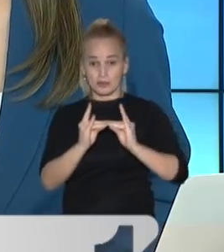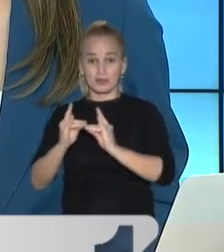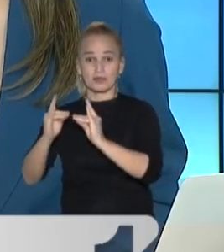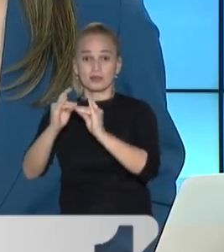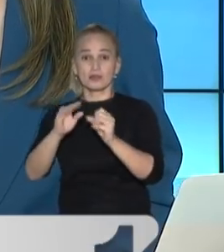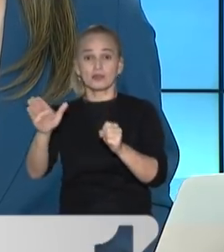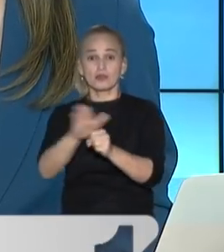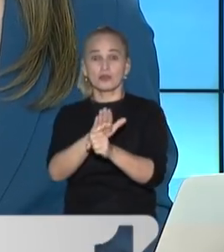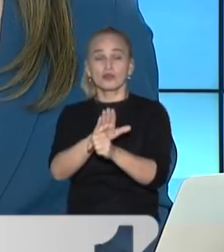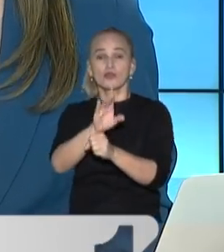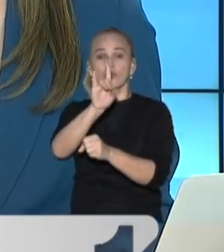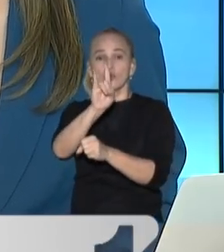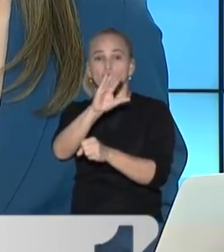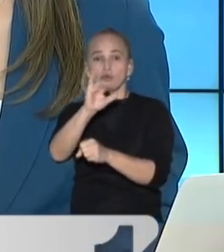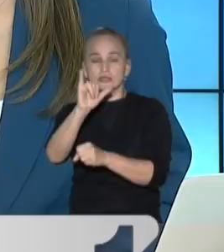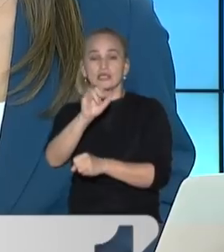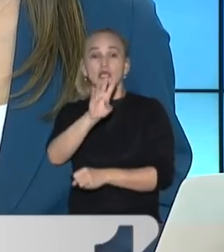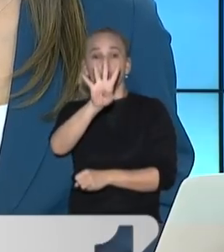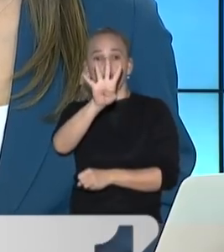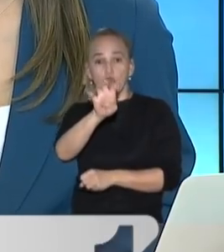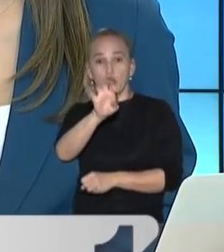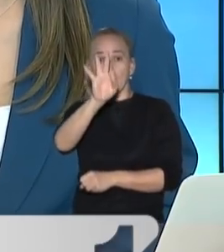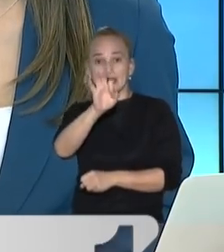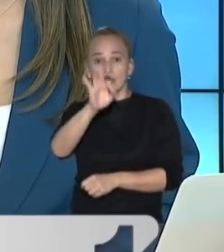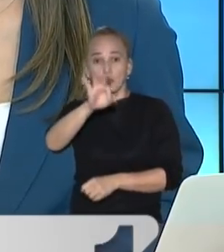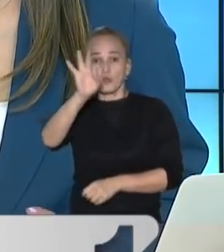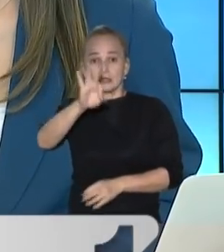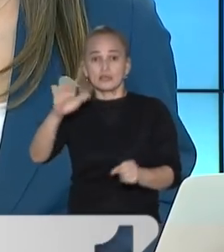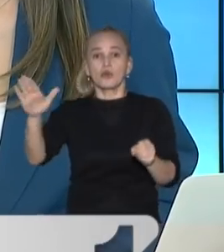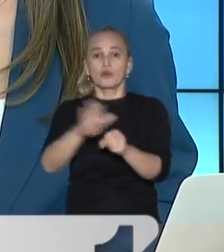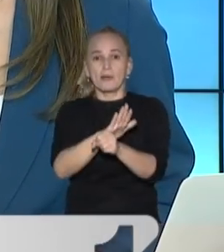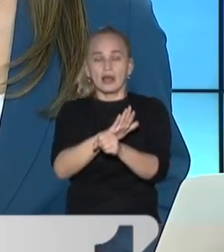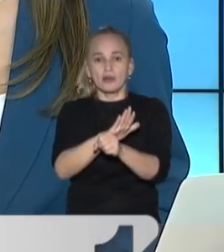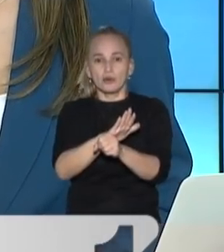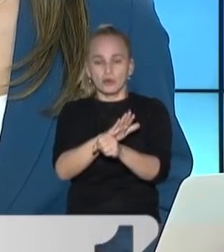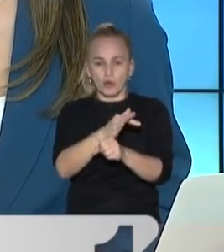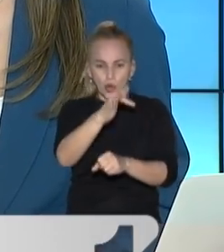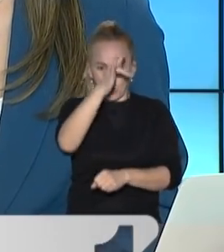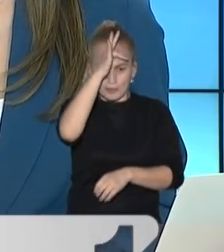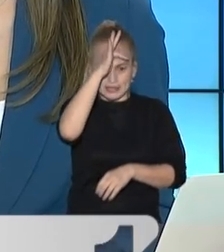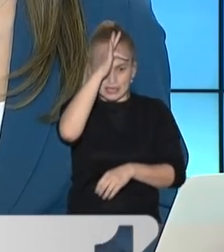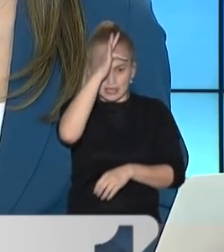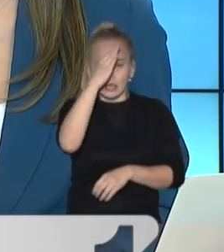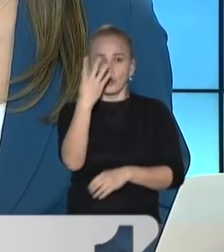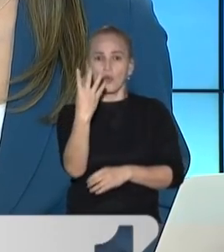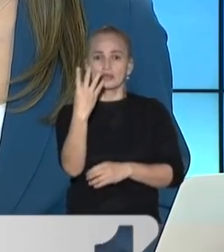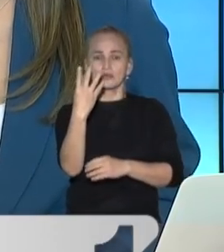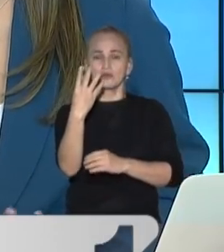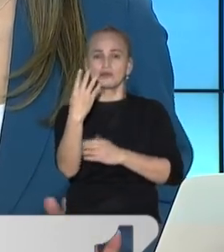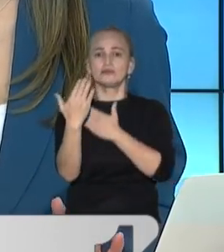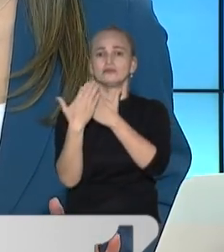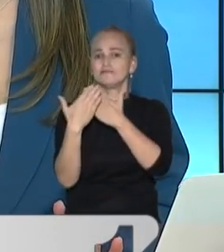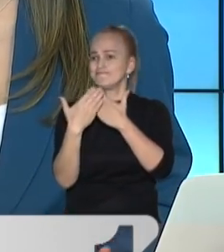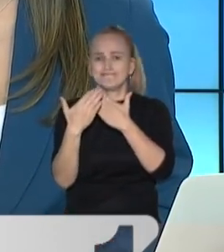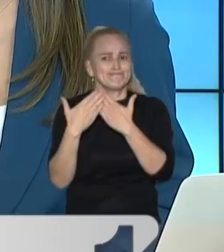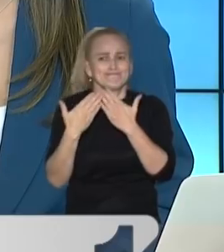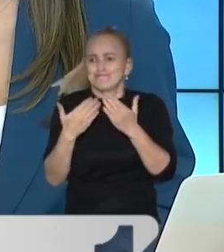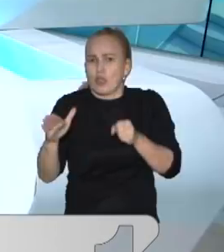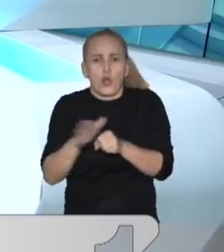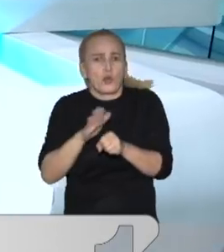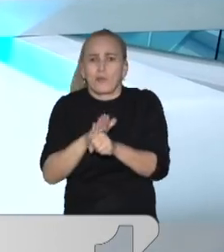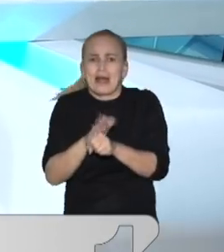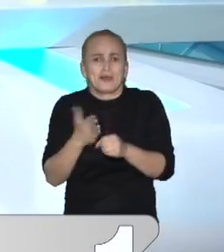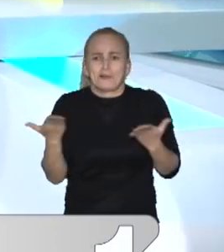UCI en Bucaramanga llegó al 98% de ocupación. Cuatro clínicas de la ciudad reportaron esta mañana que ya no tienen más